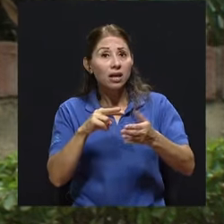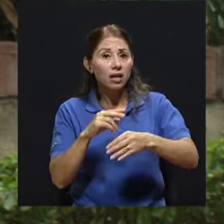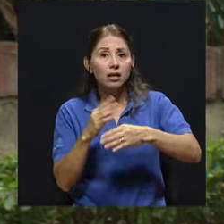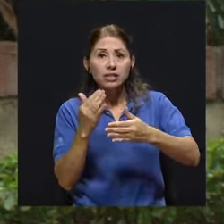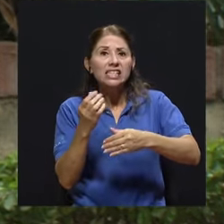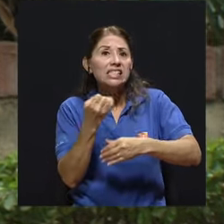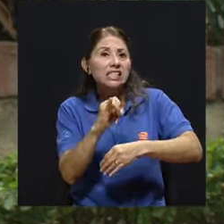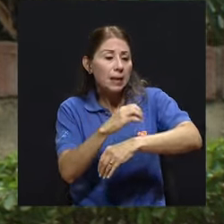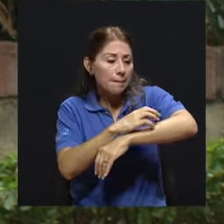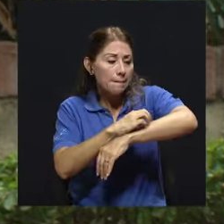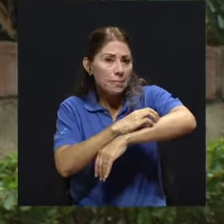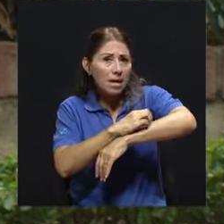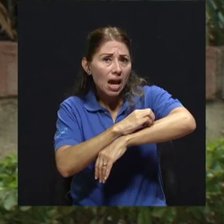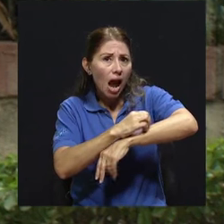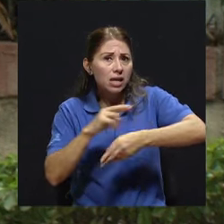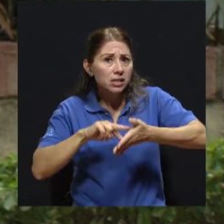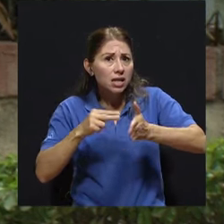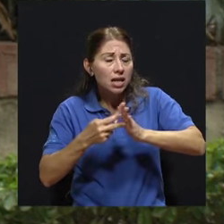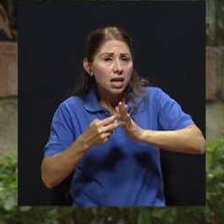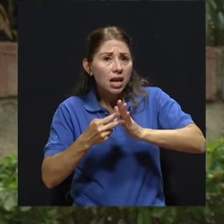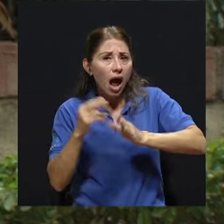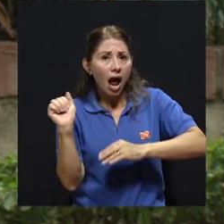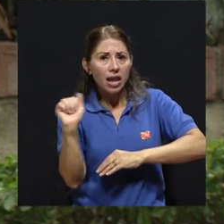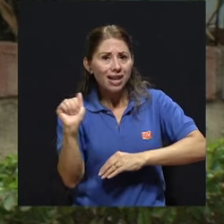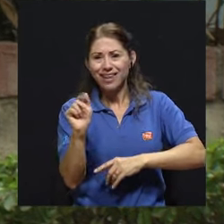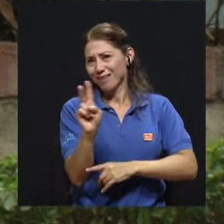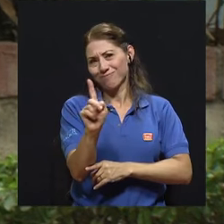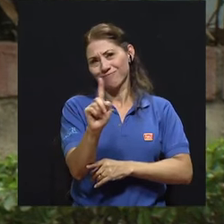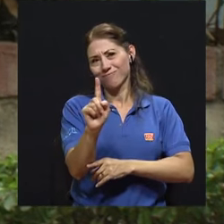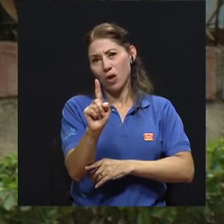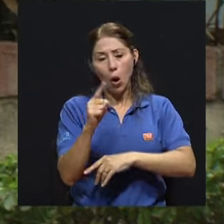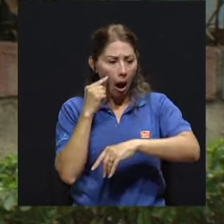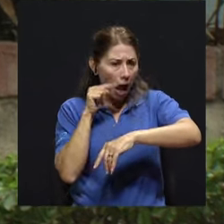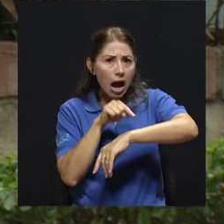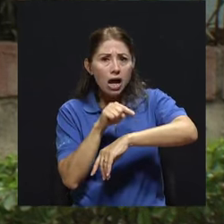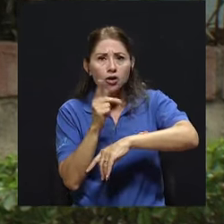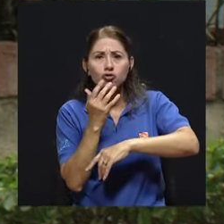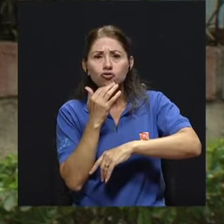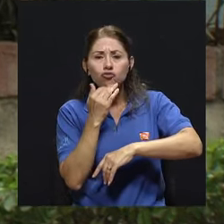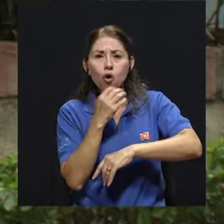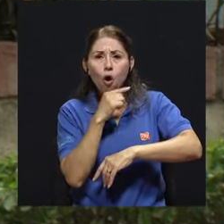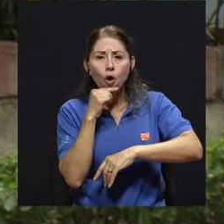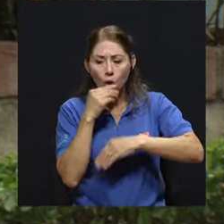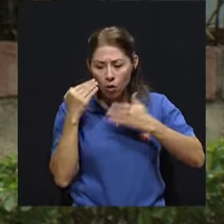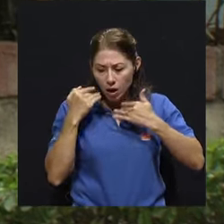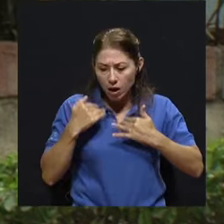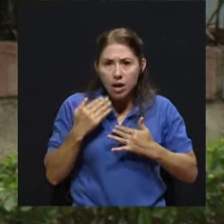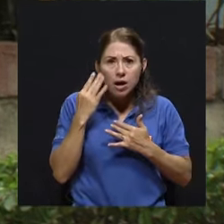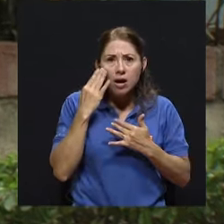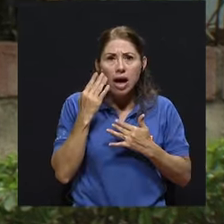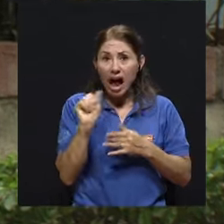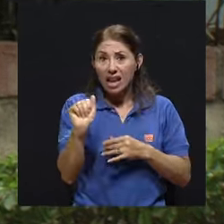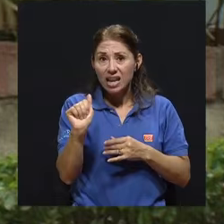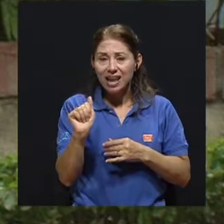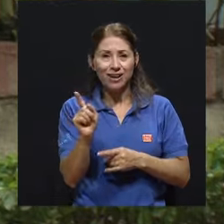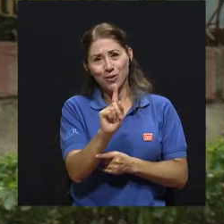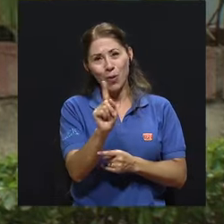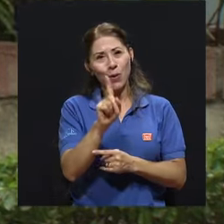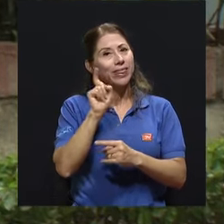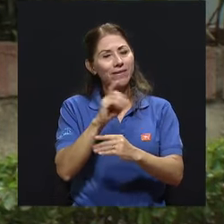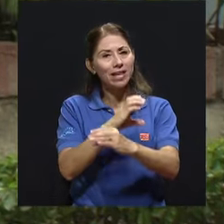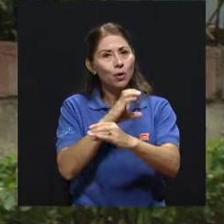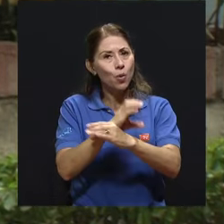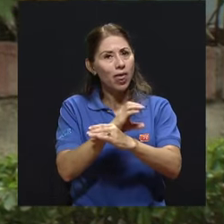alergia, ni todo lo que se pone rojo es alergia. Hay que saberlo diferenciar y hay que tener cuidado, porque si no,